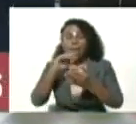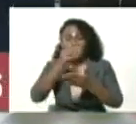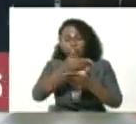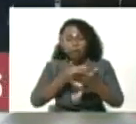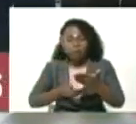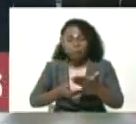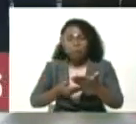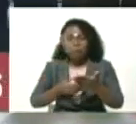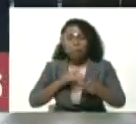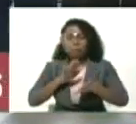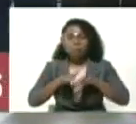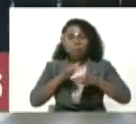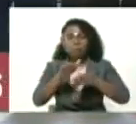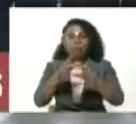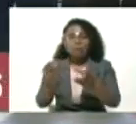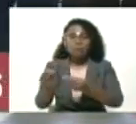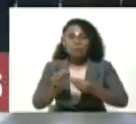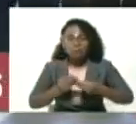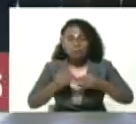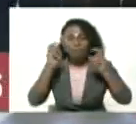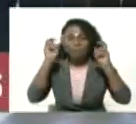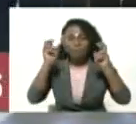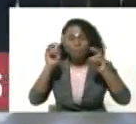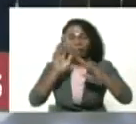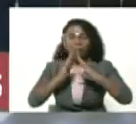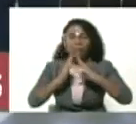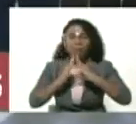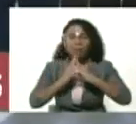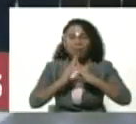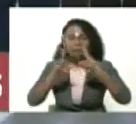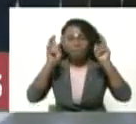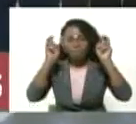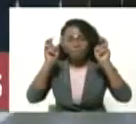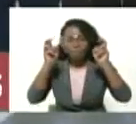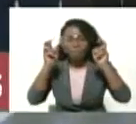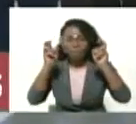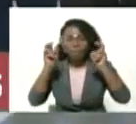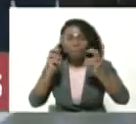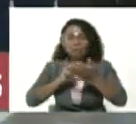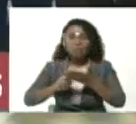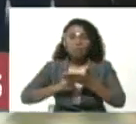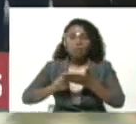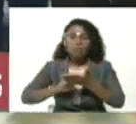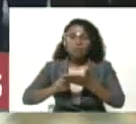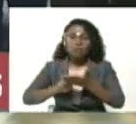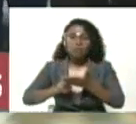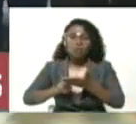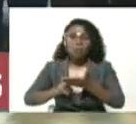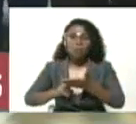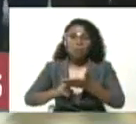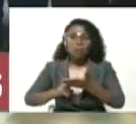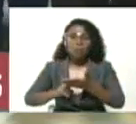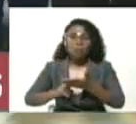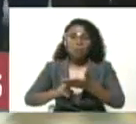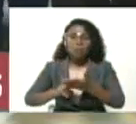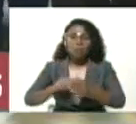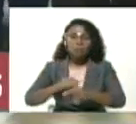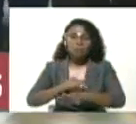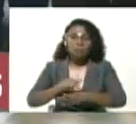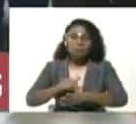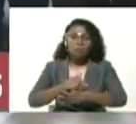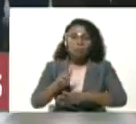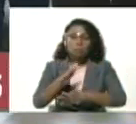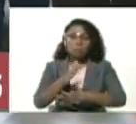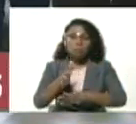hemos dado para el tema de vivienda y el tema de recuperación. Va a tardar un tiempito, hay